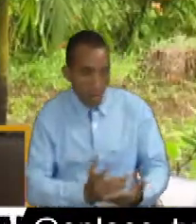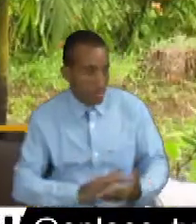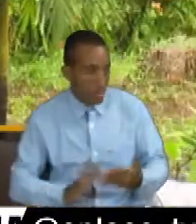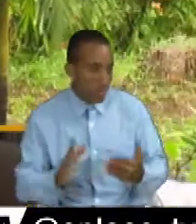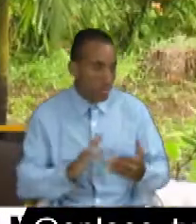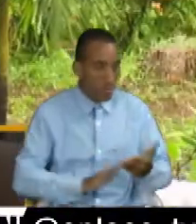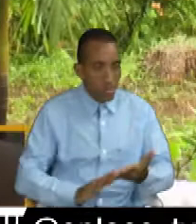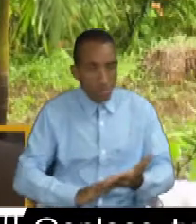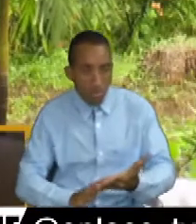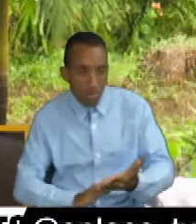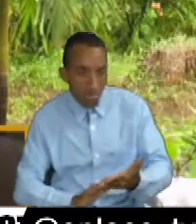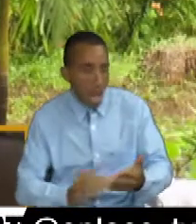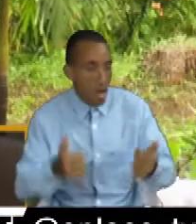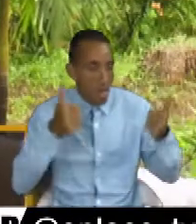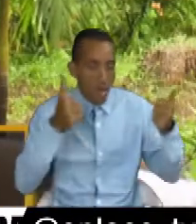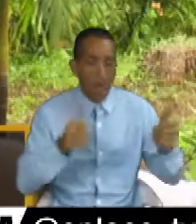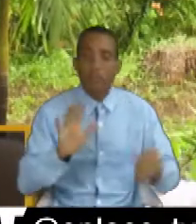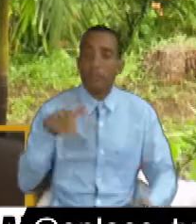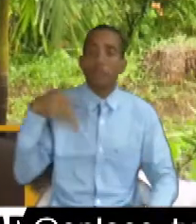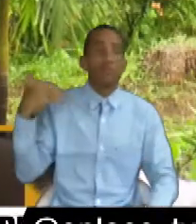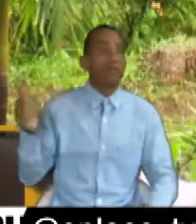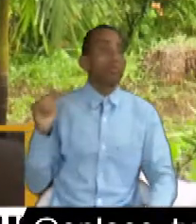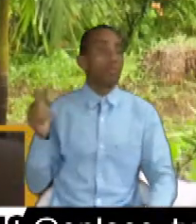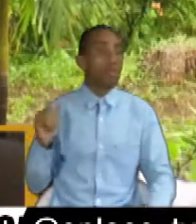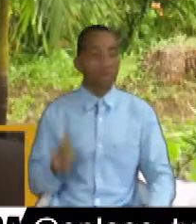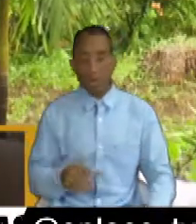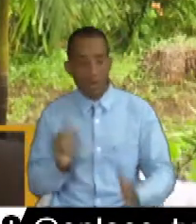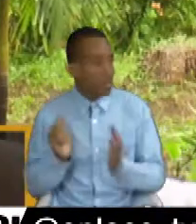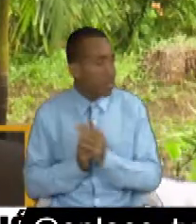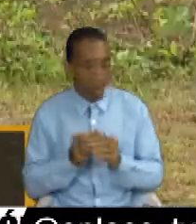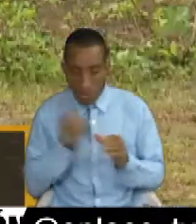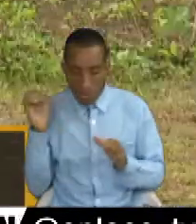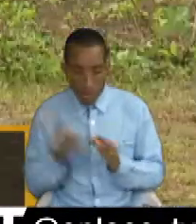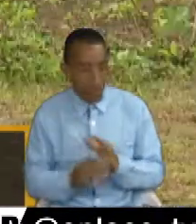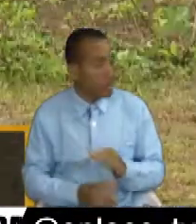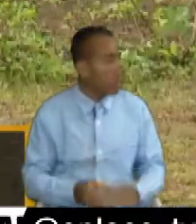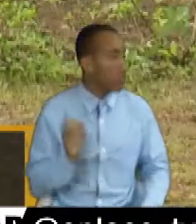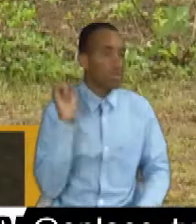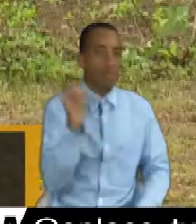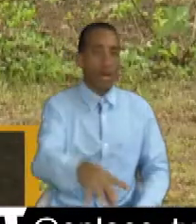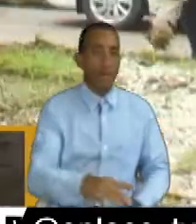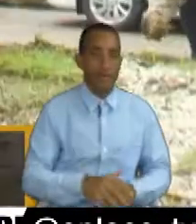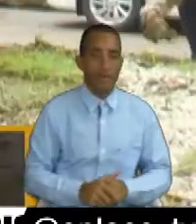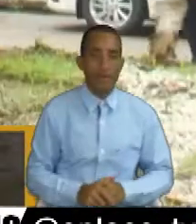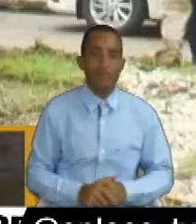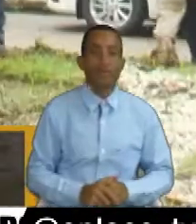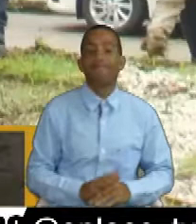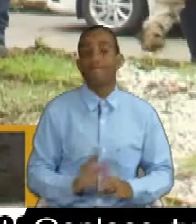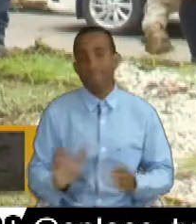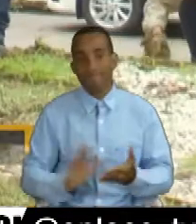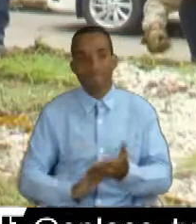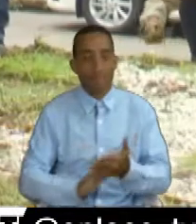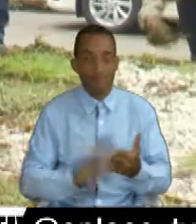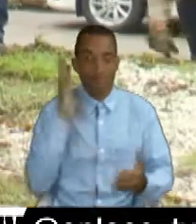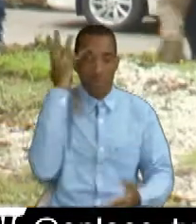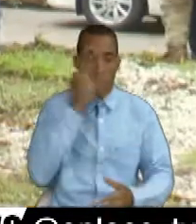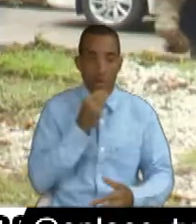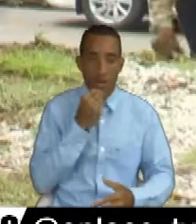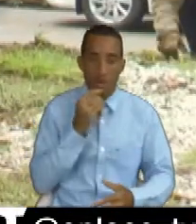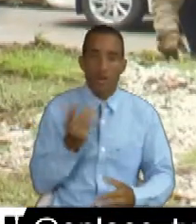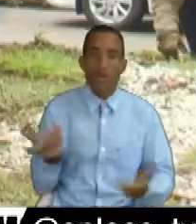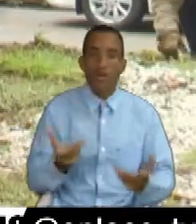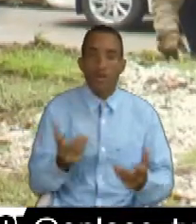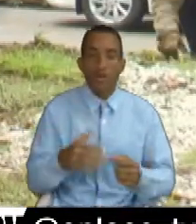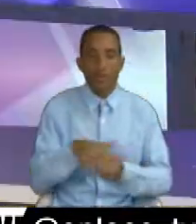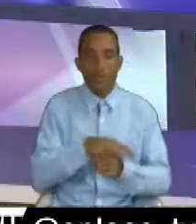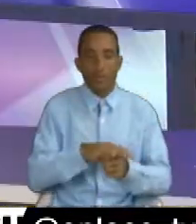empieza a colocar dichos residuos en las zonas donde ya se limpiaron. También este tipo de trabajos de embellecimiento se adelantan en el sector del barrio Inscredial.